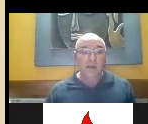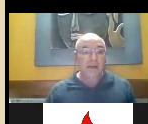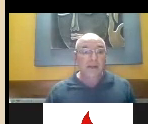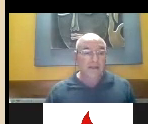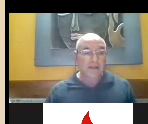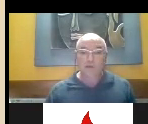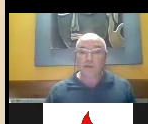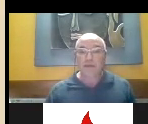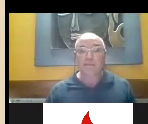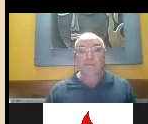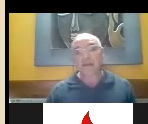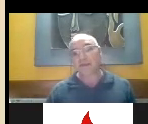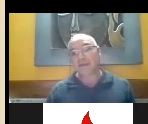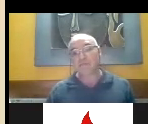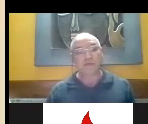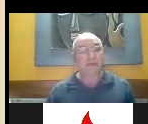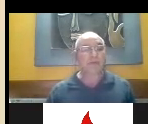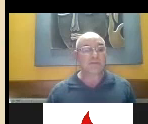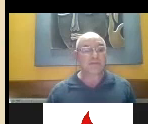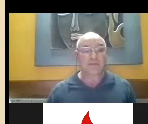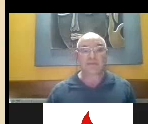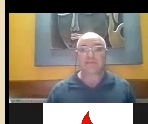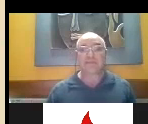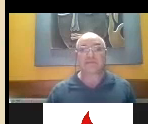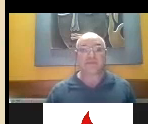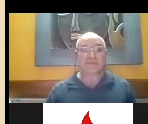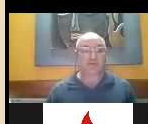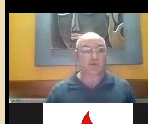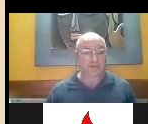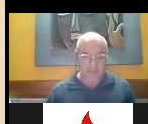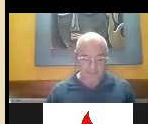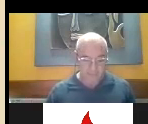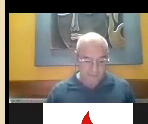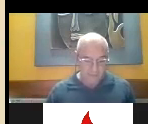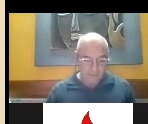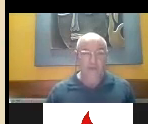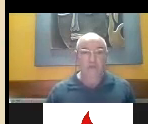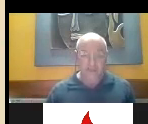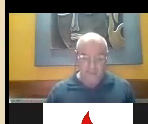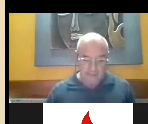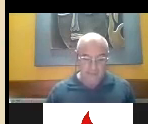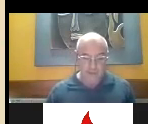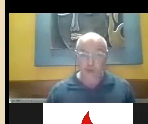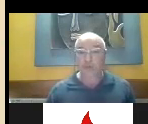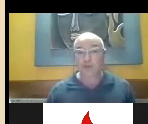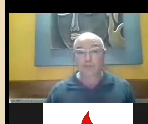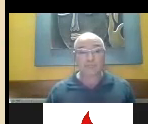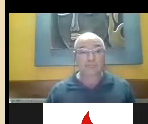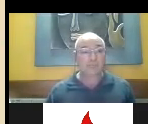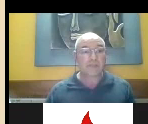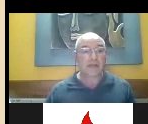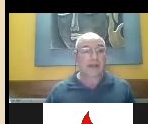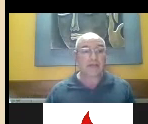Acá, los lugares más importantes donde se desarrolló la feria fueron en el Zoológico